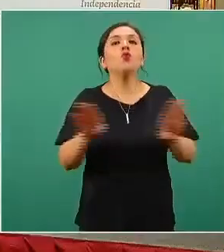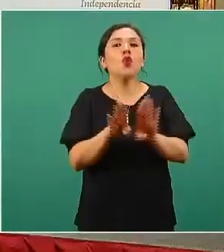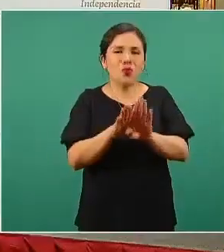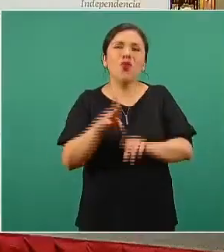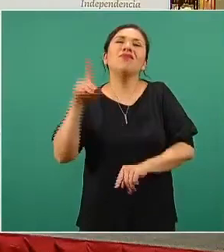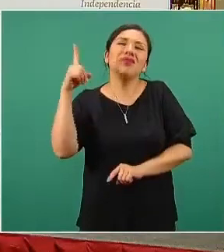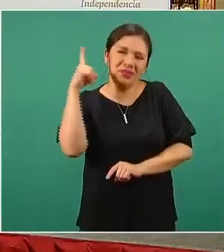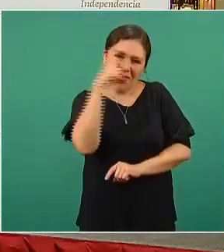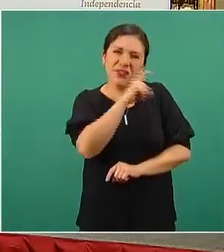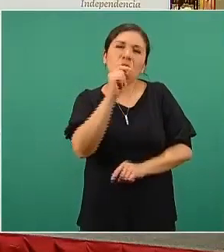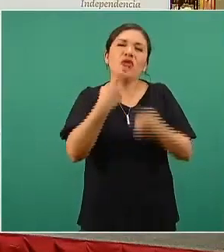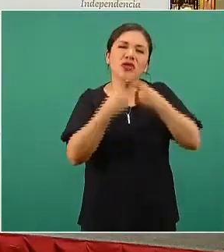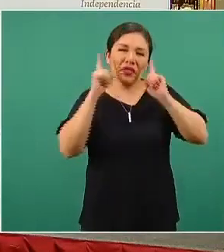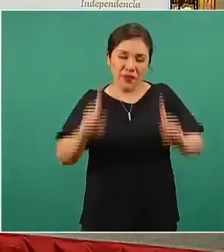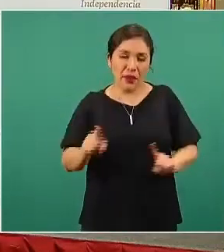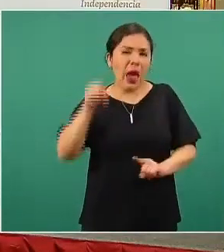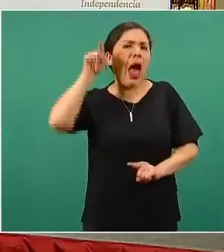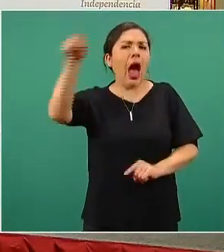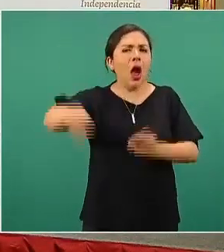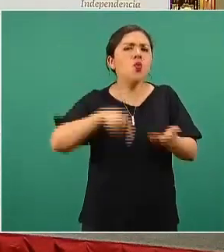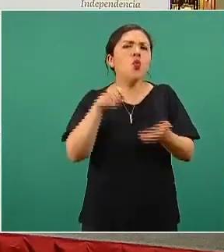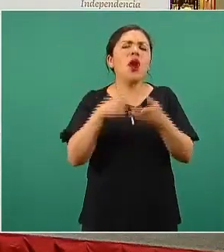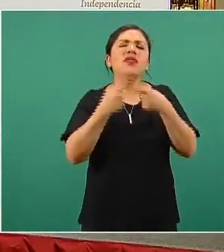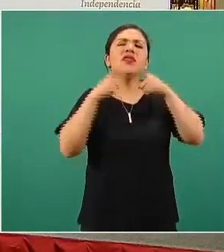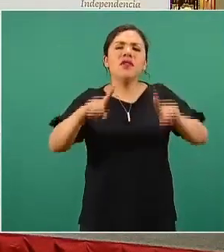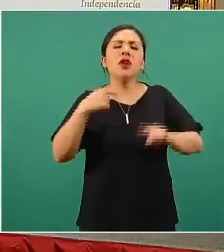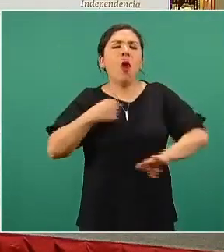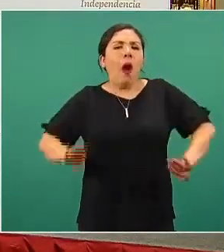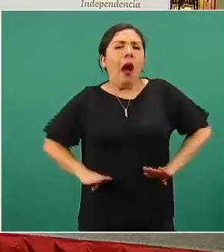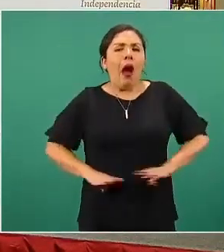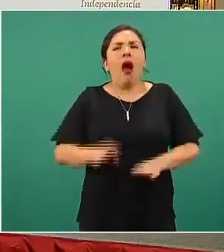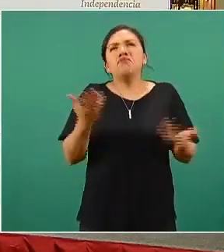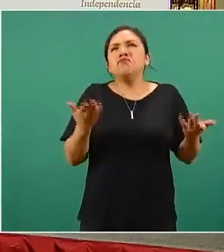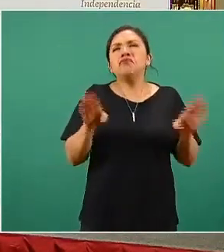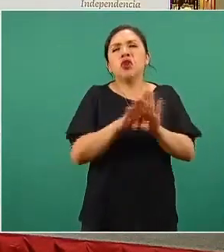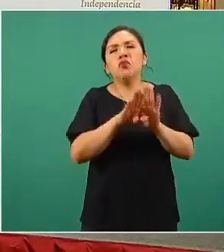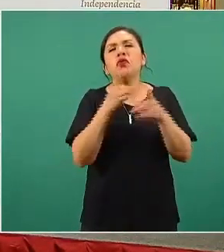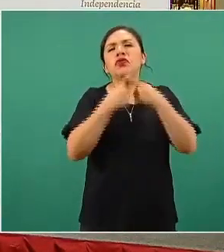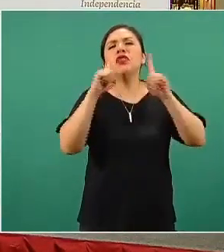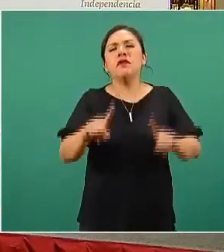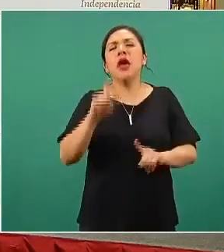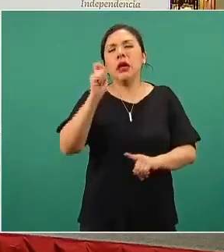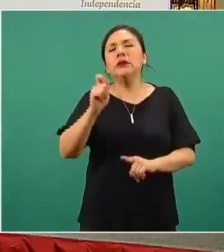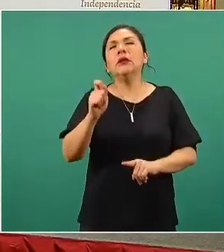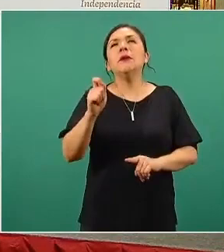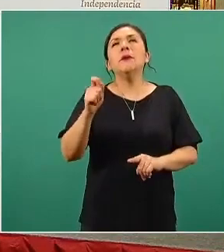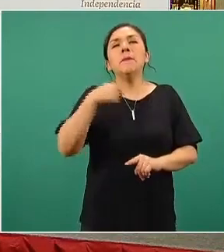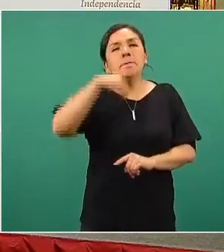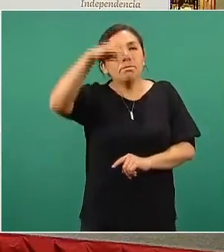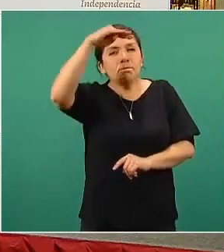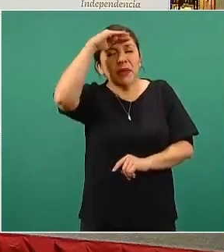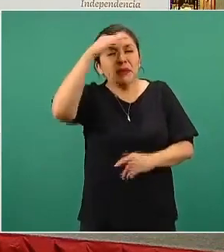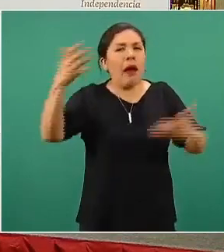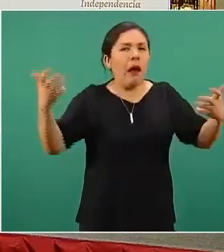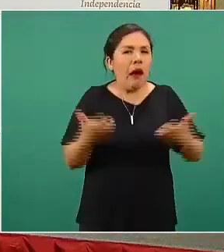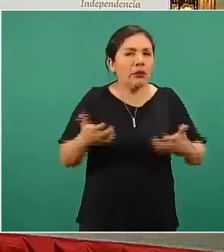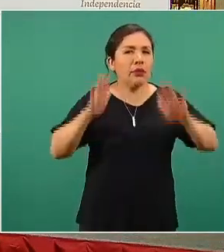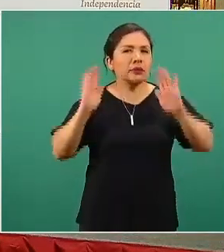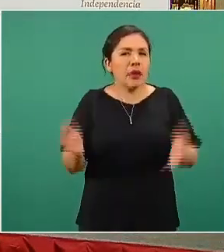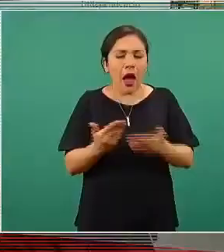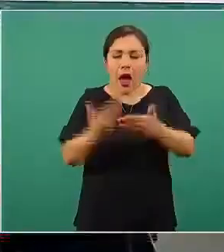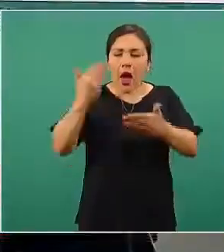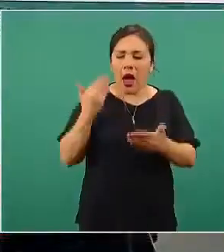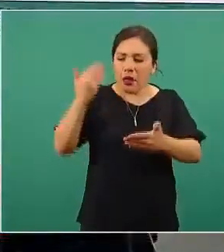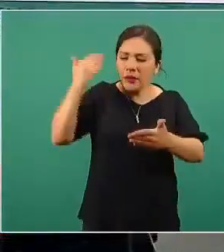tanto diferente. Ahí lo que estamos haciendo es 2 o 3 cosas que habíamos hecho